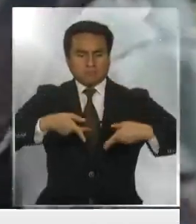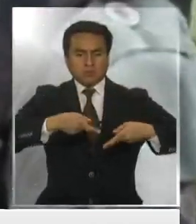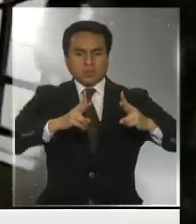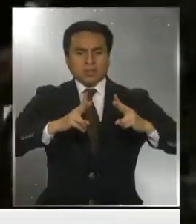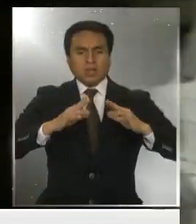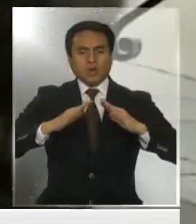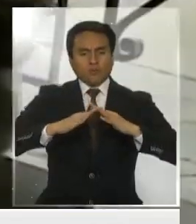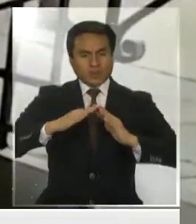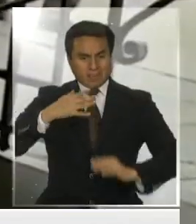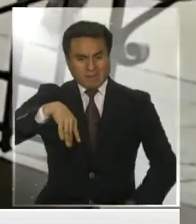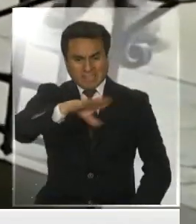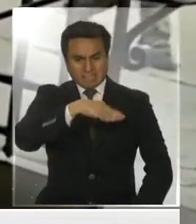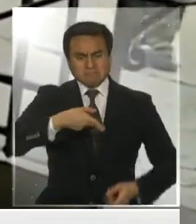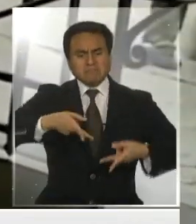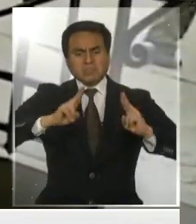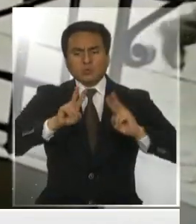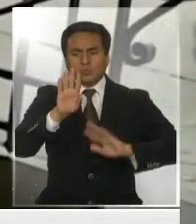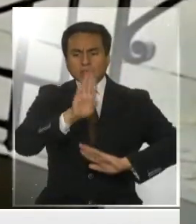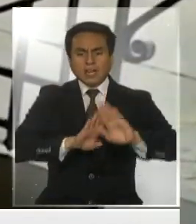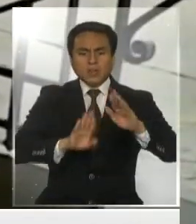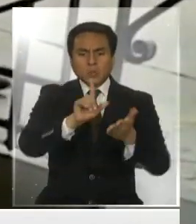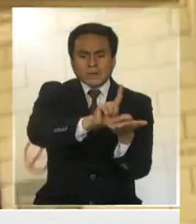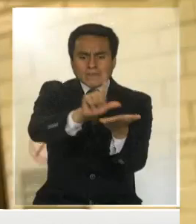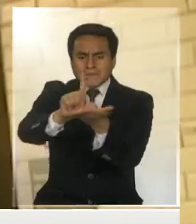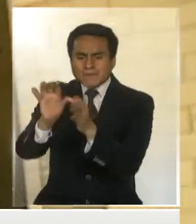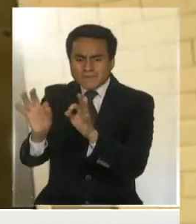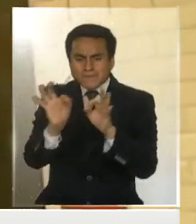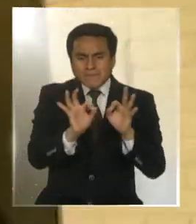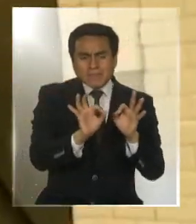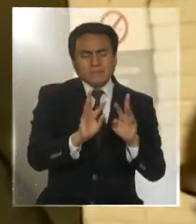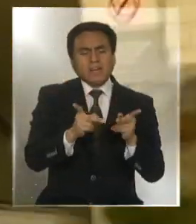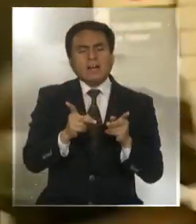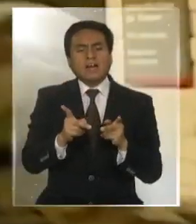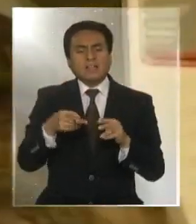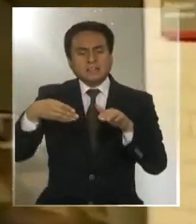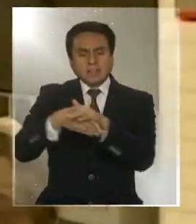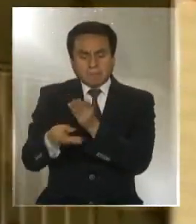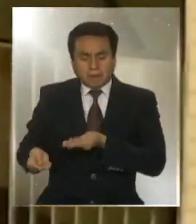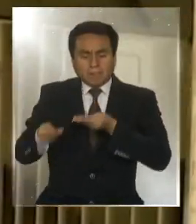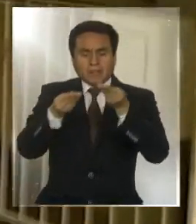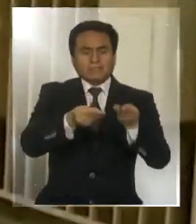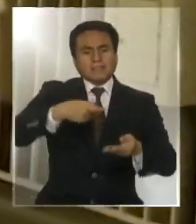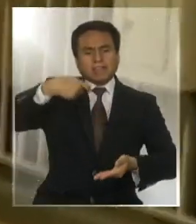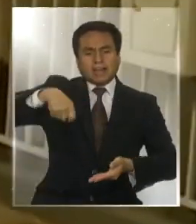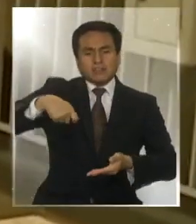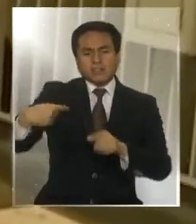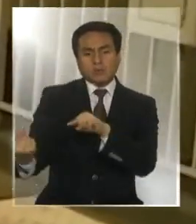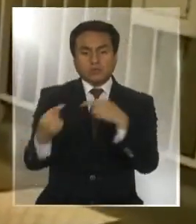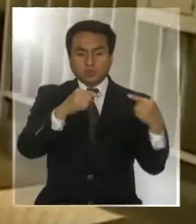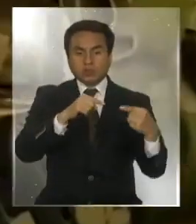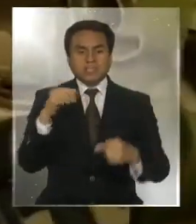Fuerzas Armadas a custodiar la infraestructura crítica ingresará por el Senado y será enviado con discusión inmediata.